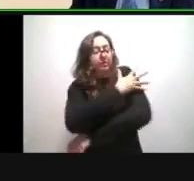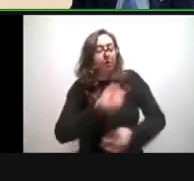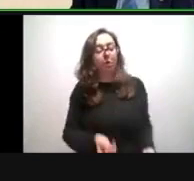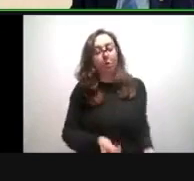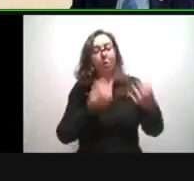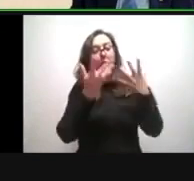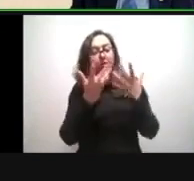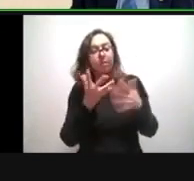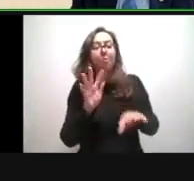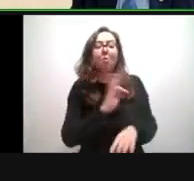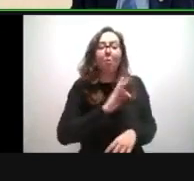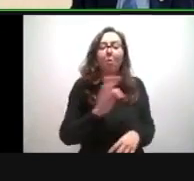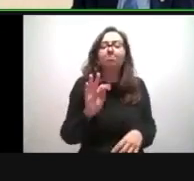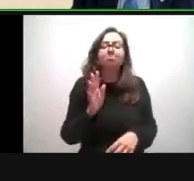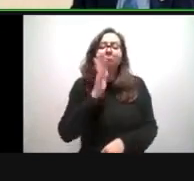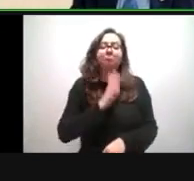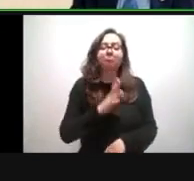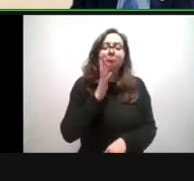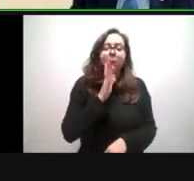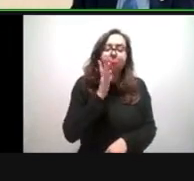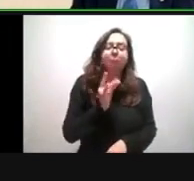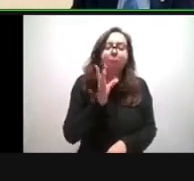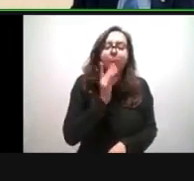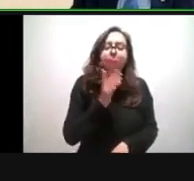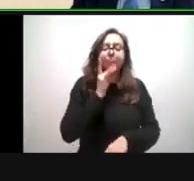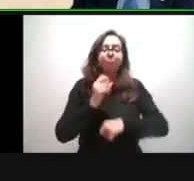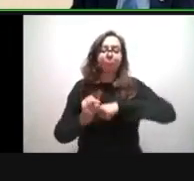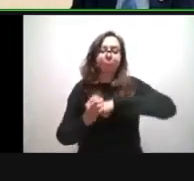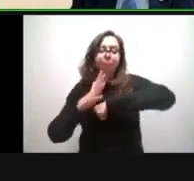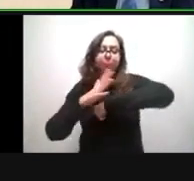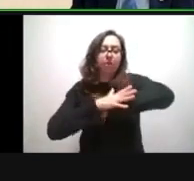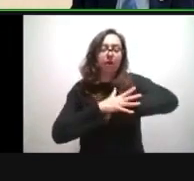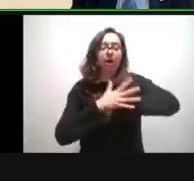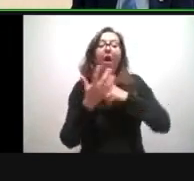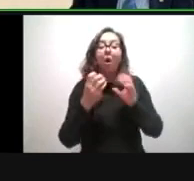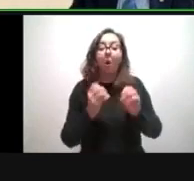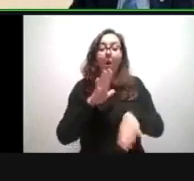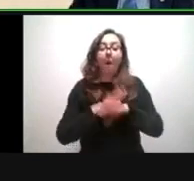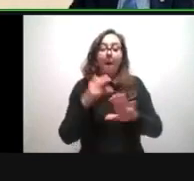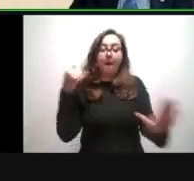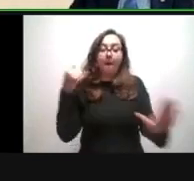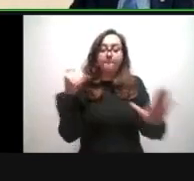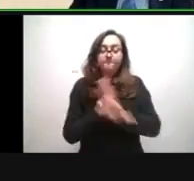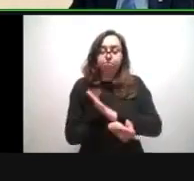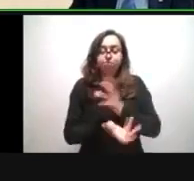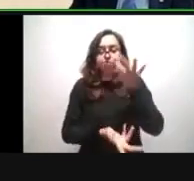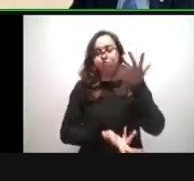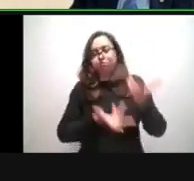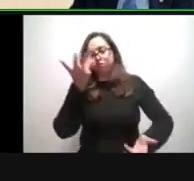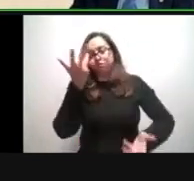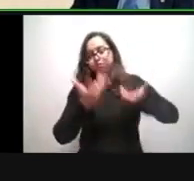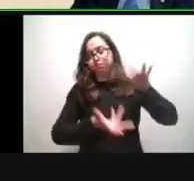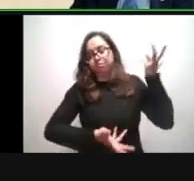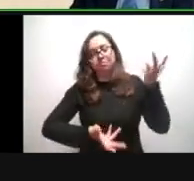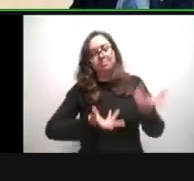quemadura superficial o por líquidos o una quemadura intensa profunda que impida salvar el miembro. Muchas